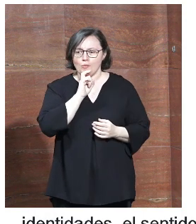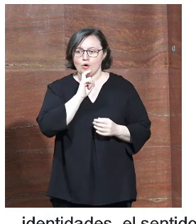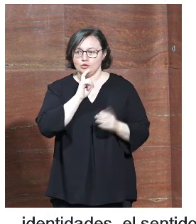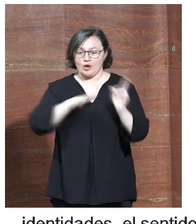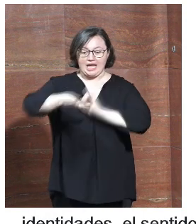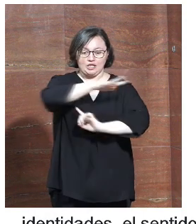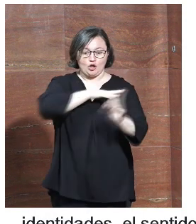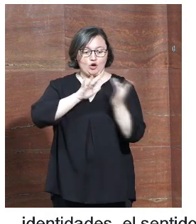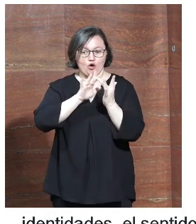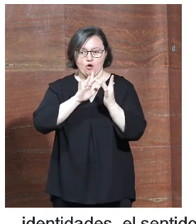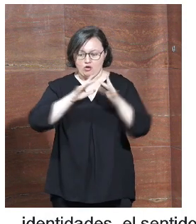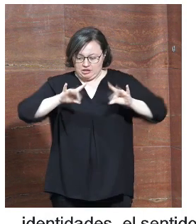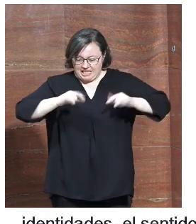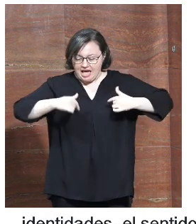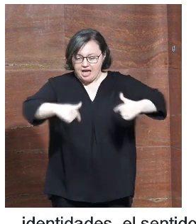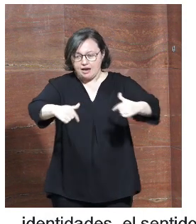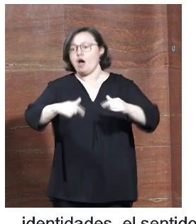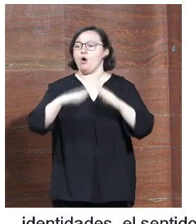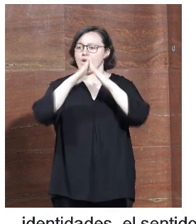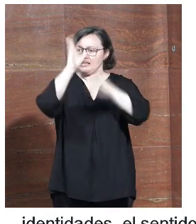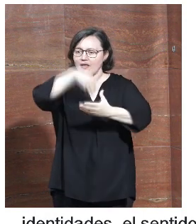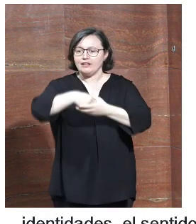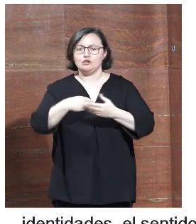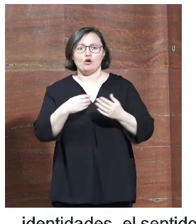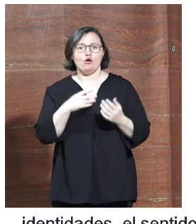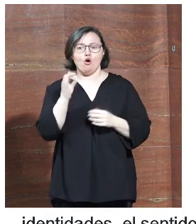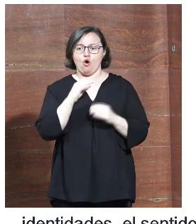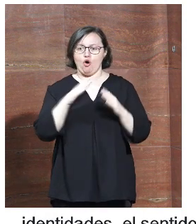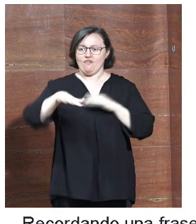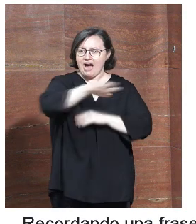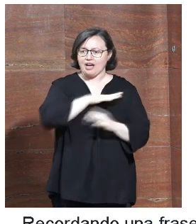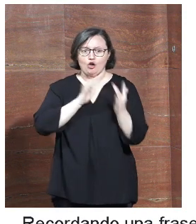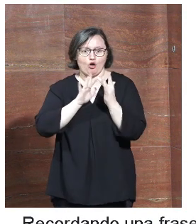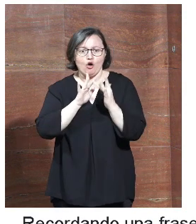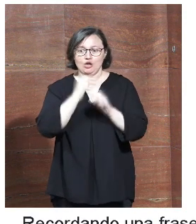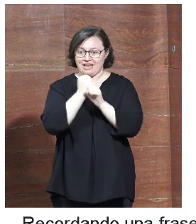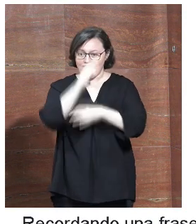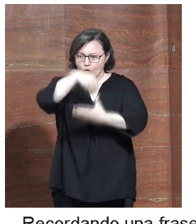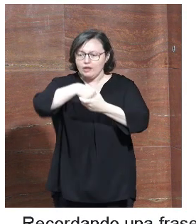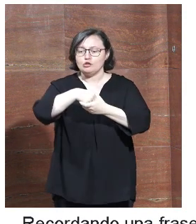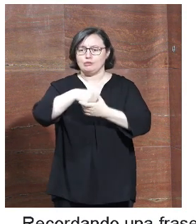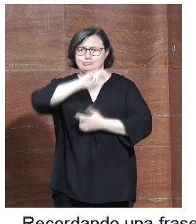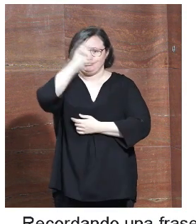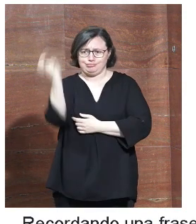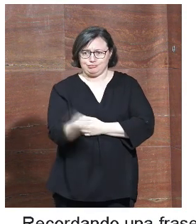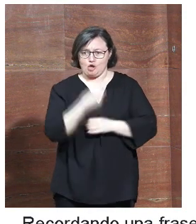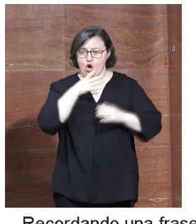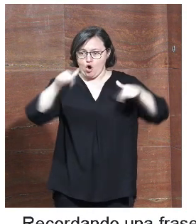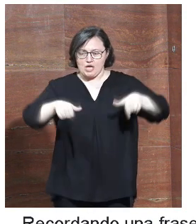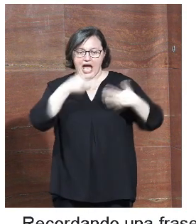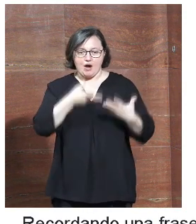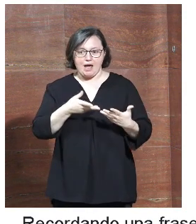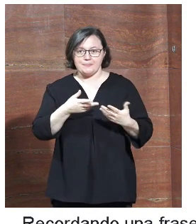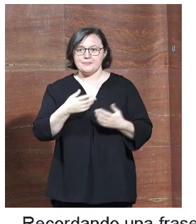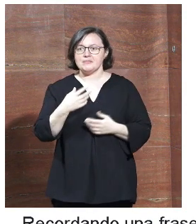en los entornos físicos que vivimos, ya sea el de nuestra vivienda, de nuestro barrio, el trabajo. Bueno, hoy en día